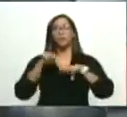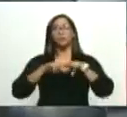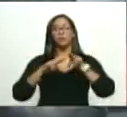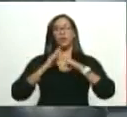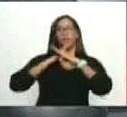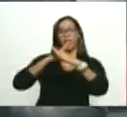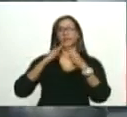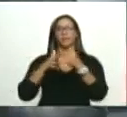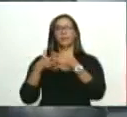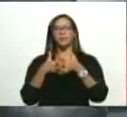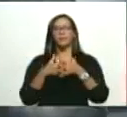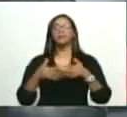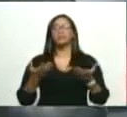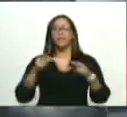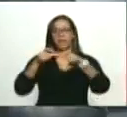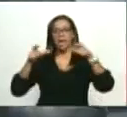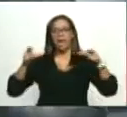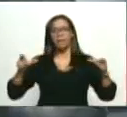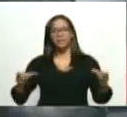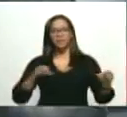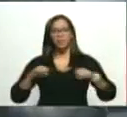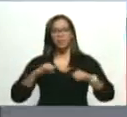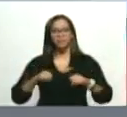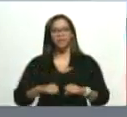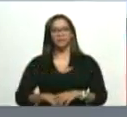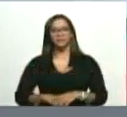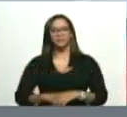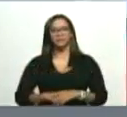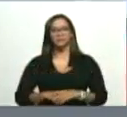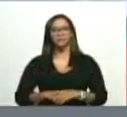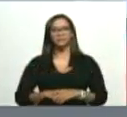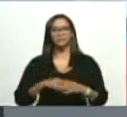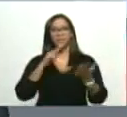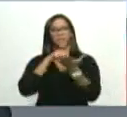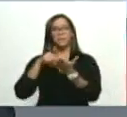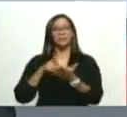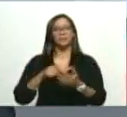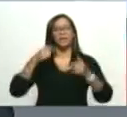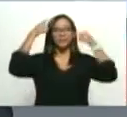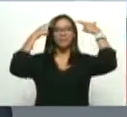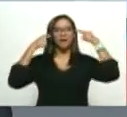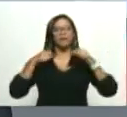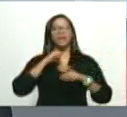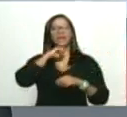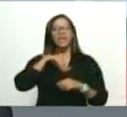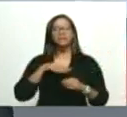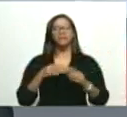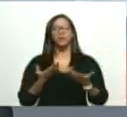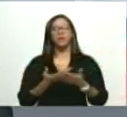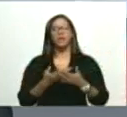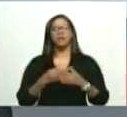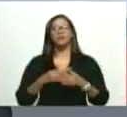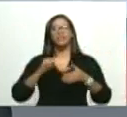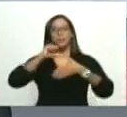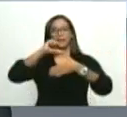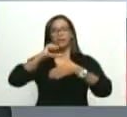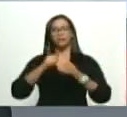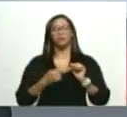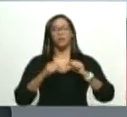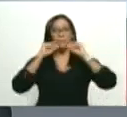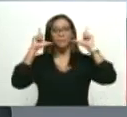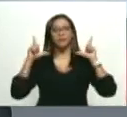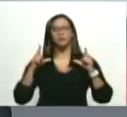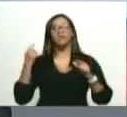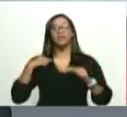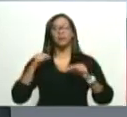antiimperialismo sin las masas movilizadas. La participación de Hugo Chávez en la historia contemporánea de América Latina obviamente ha tenido un impacto. Y ha